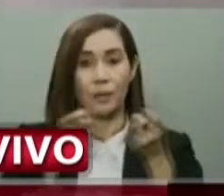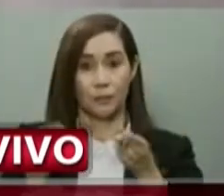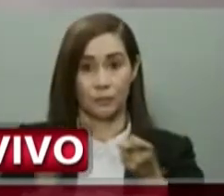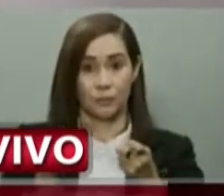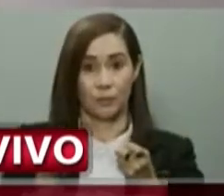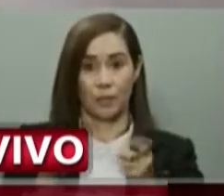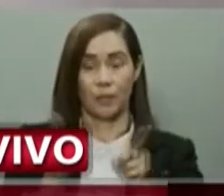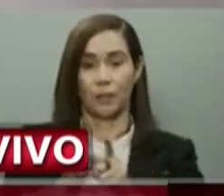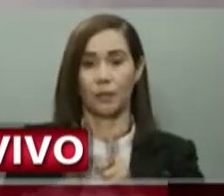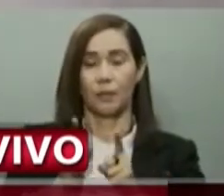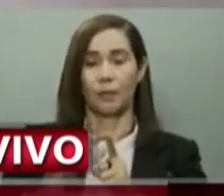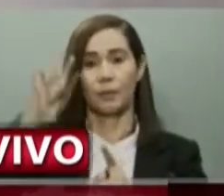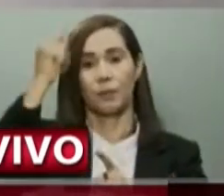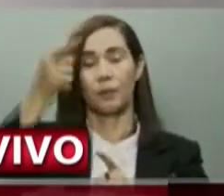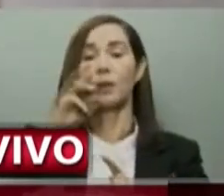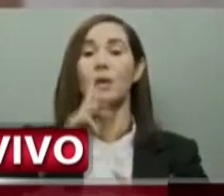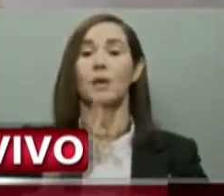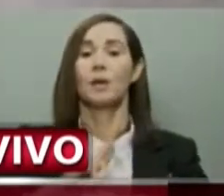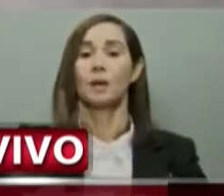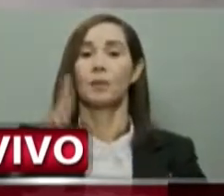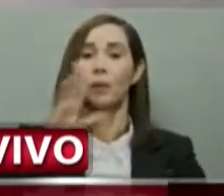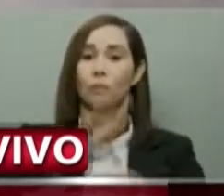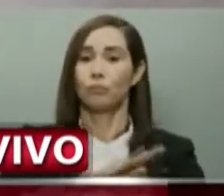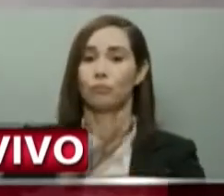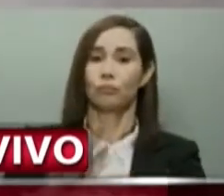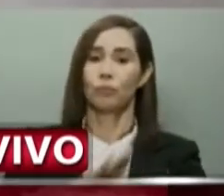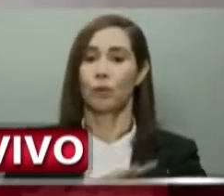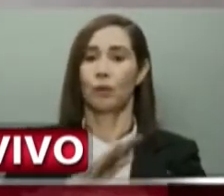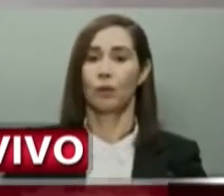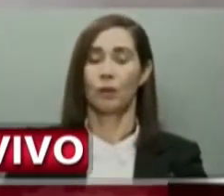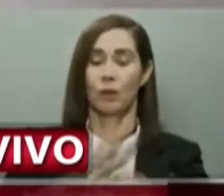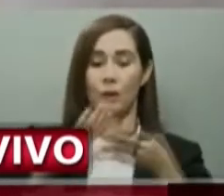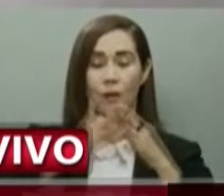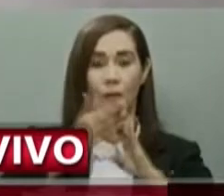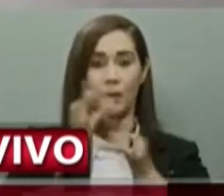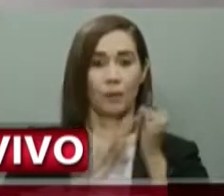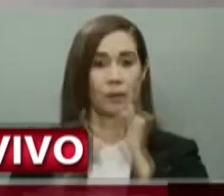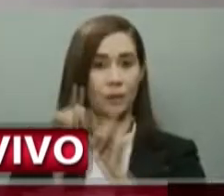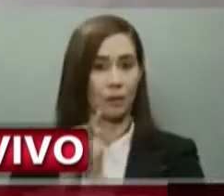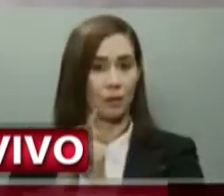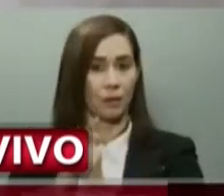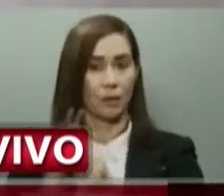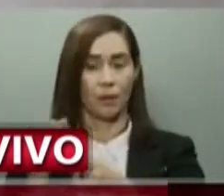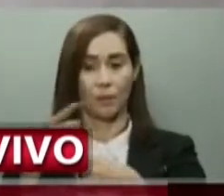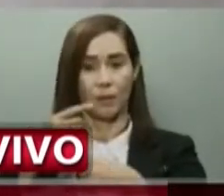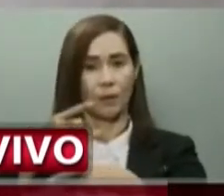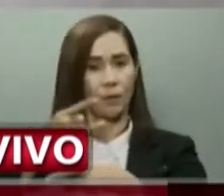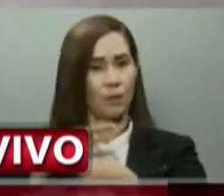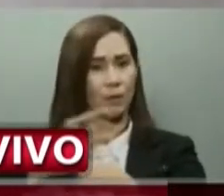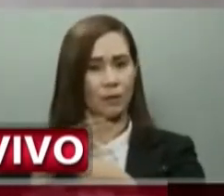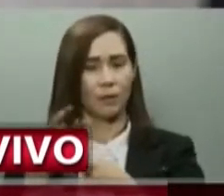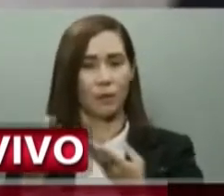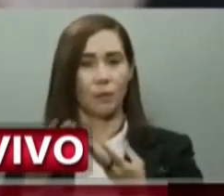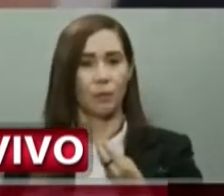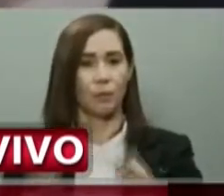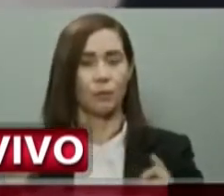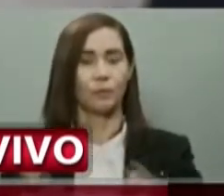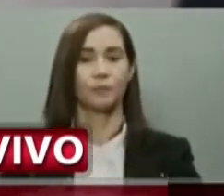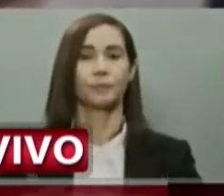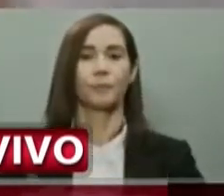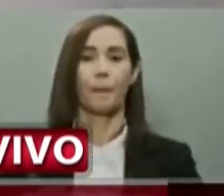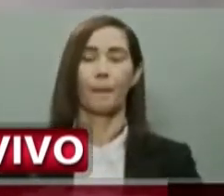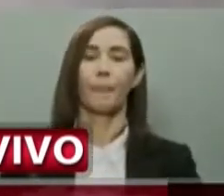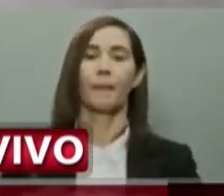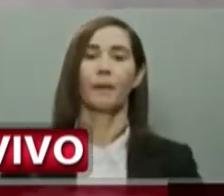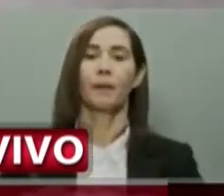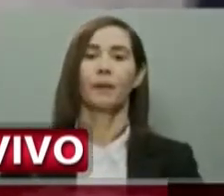si el gobierno ha recibido alguna respuesta sobre el llamado a la comunidad internacional para buscarle soluciones a Haití.